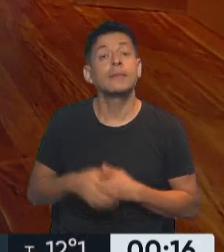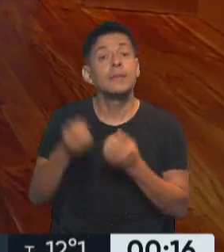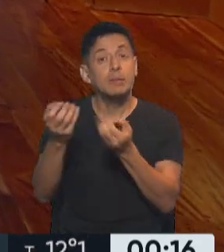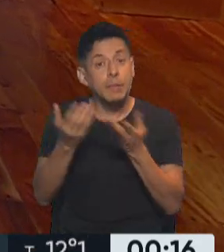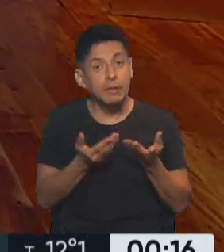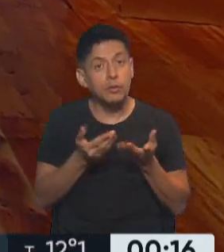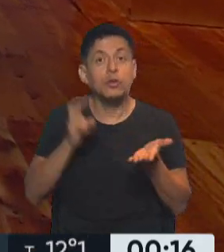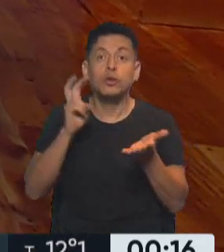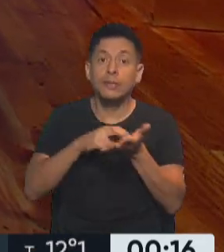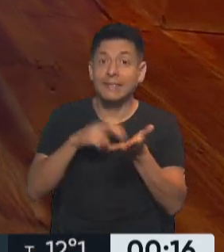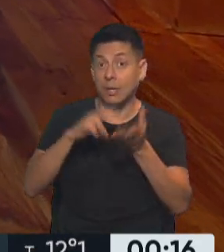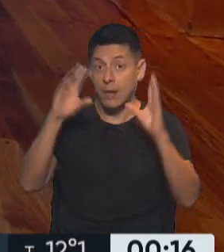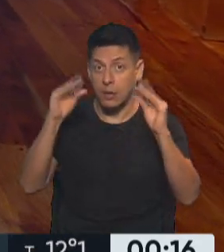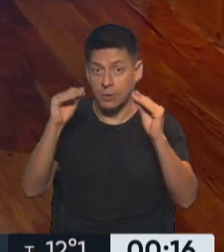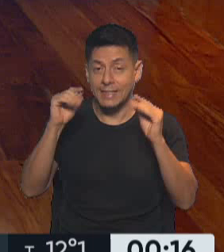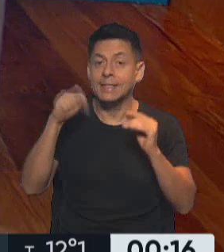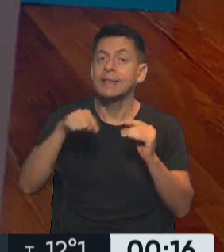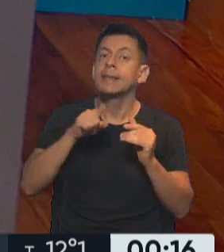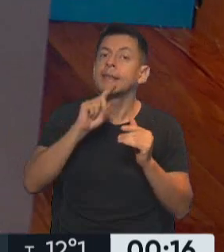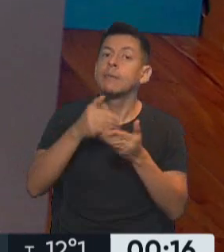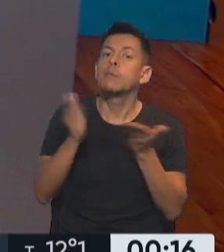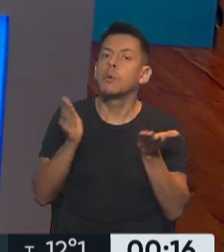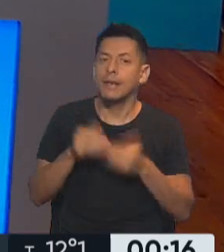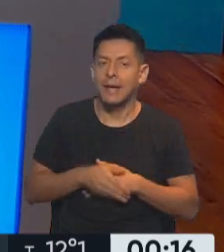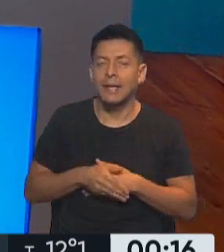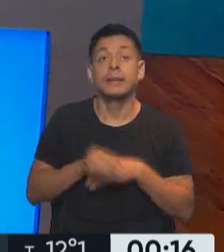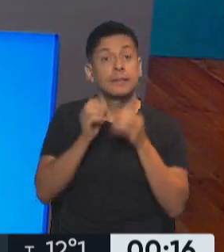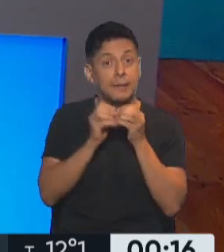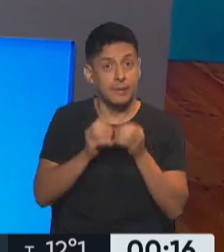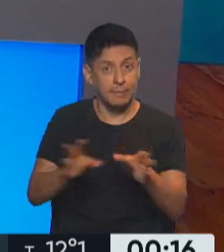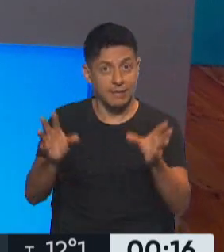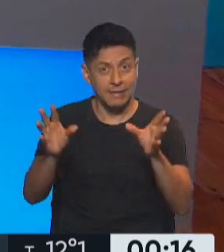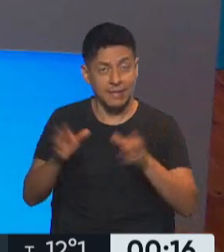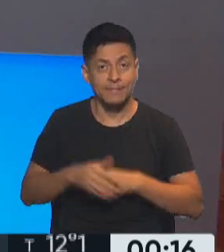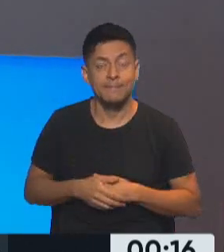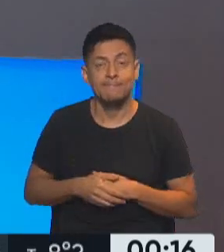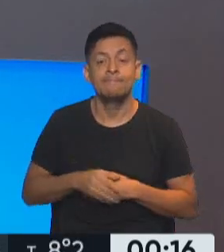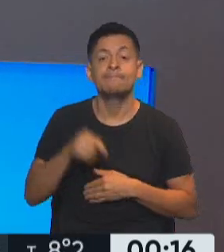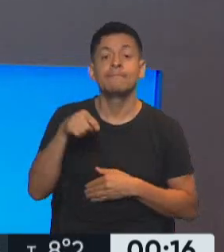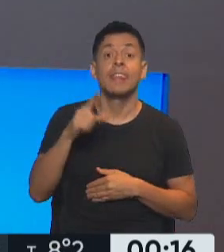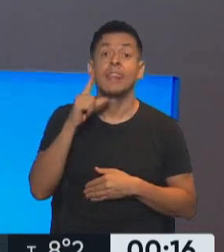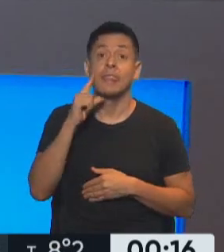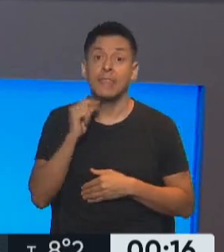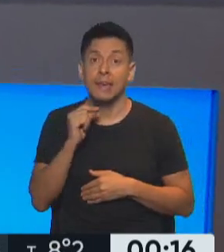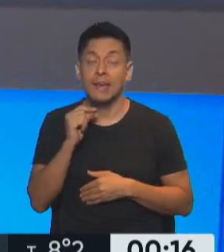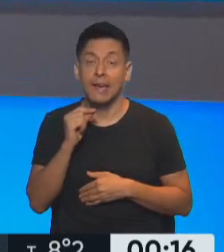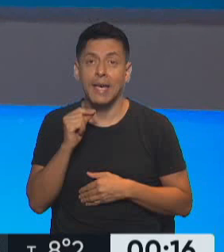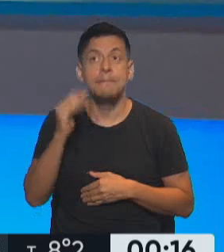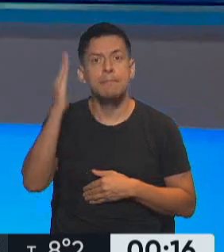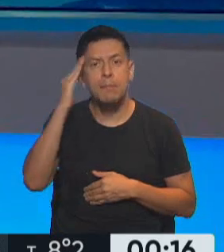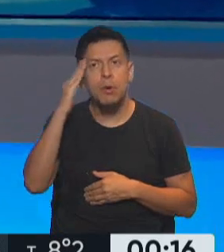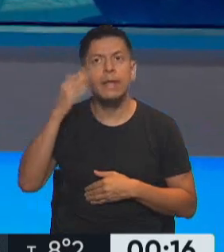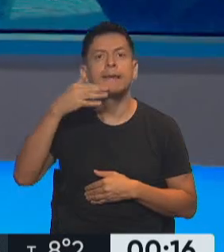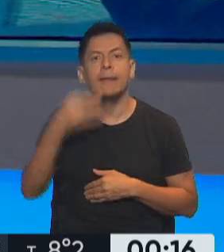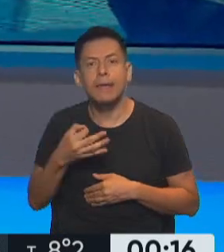Bienvenidos al noticiero de la medianoche de la televisión pública. Estamos comenzando a transitar este día de la memoria, la verdad